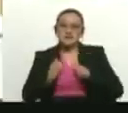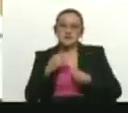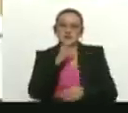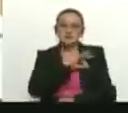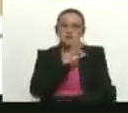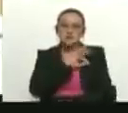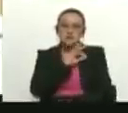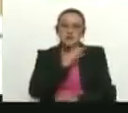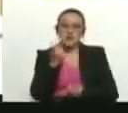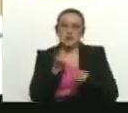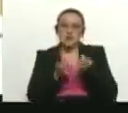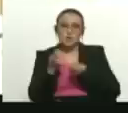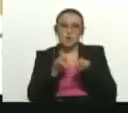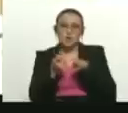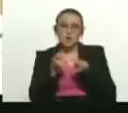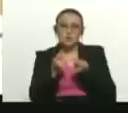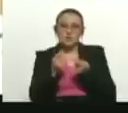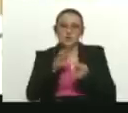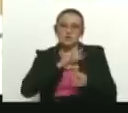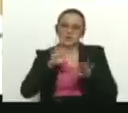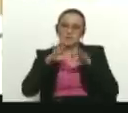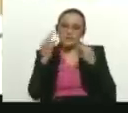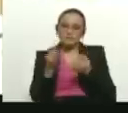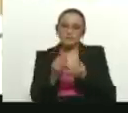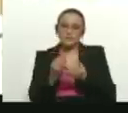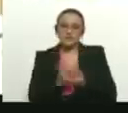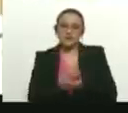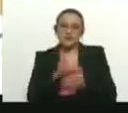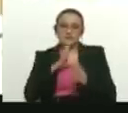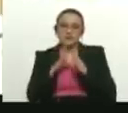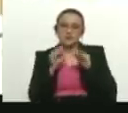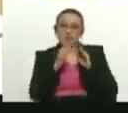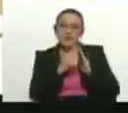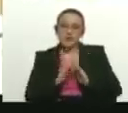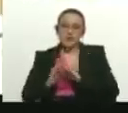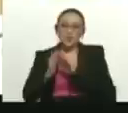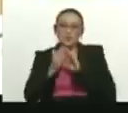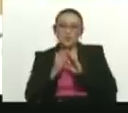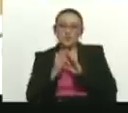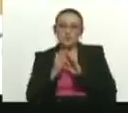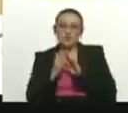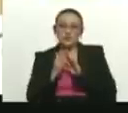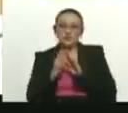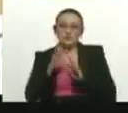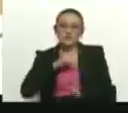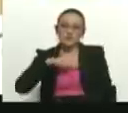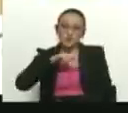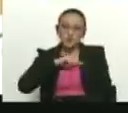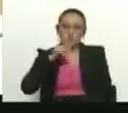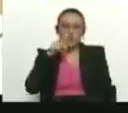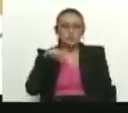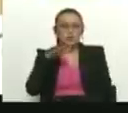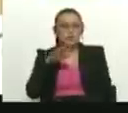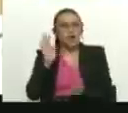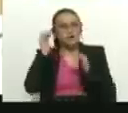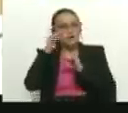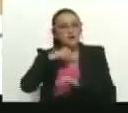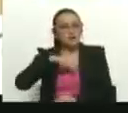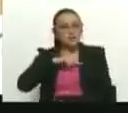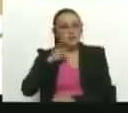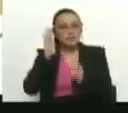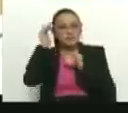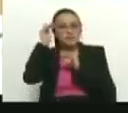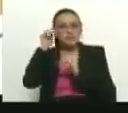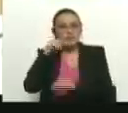social, económica de la familia, de la comunidad, en definitiva de nuestro pueblo. Atender a nuestro pueblo,